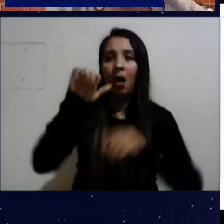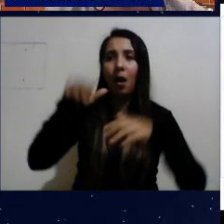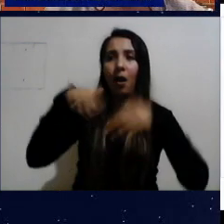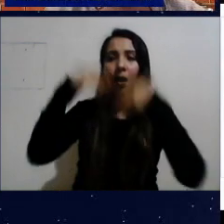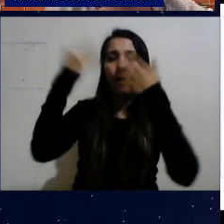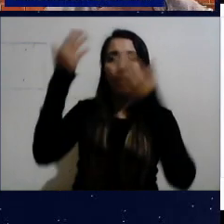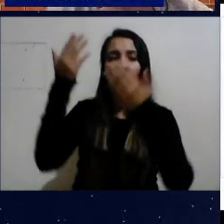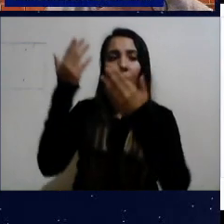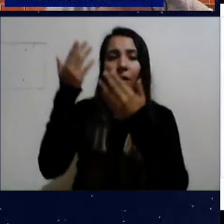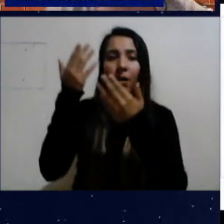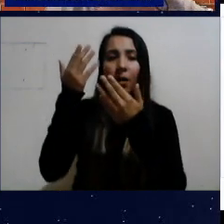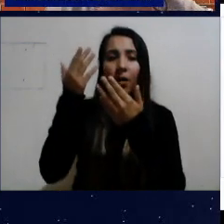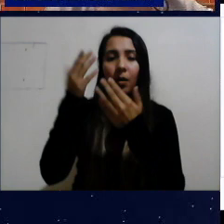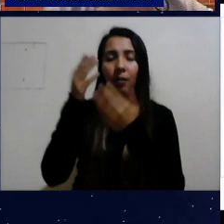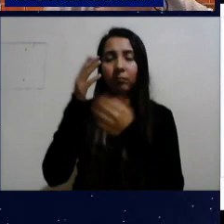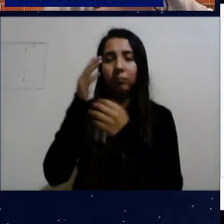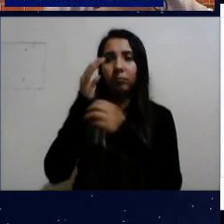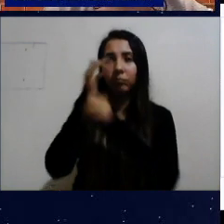pobre de la astronomía